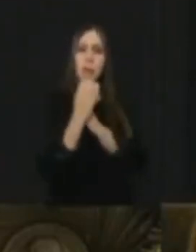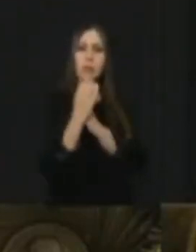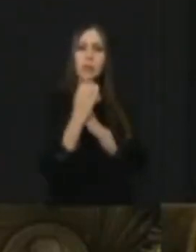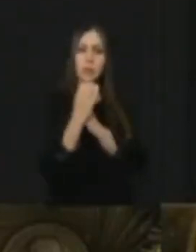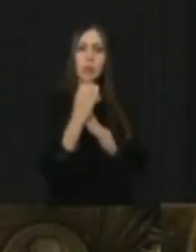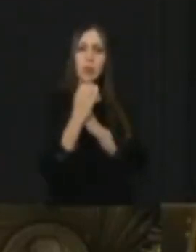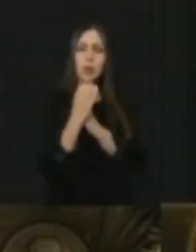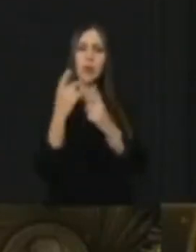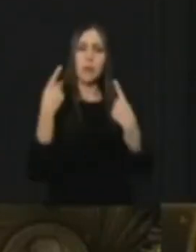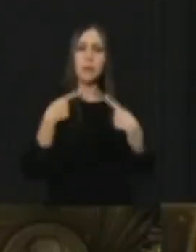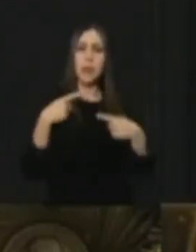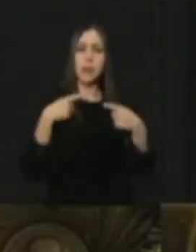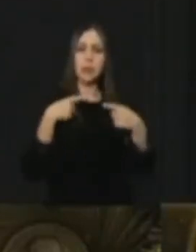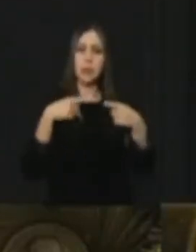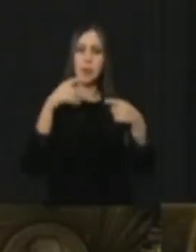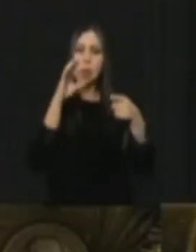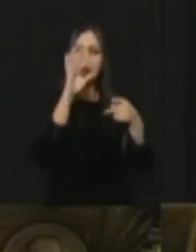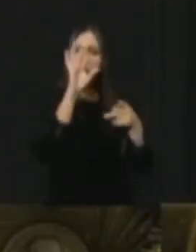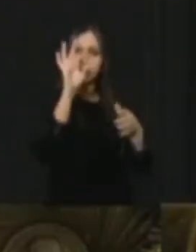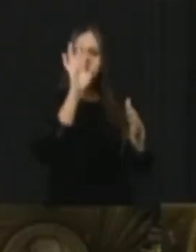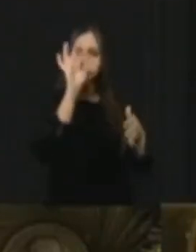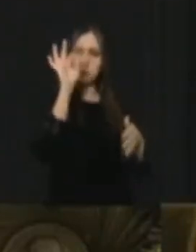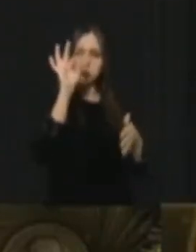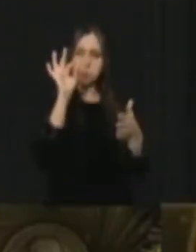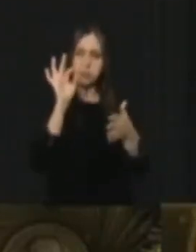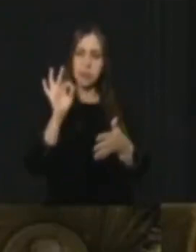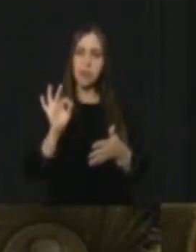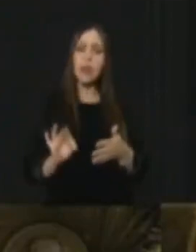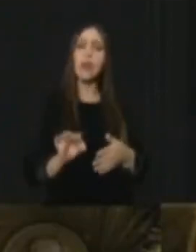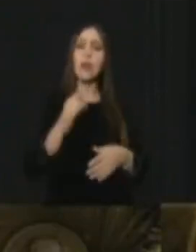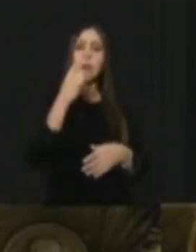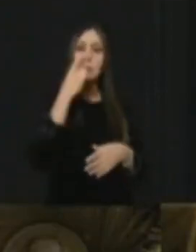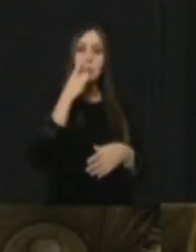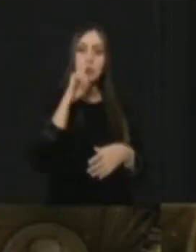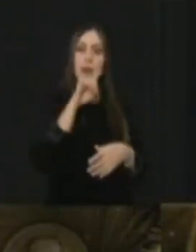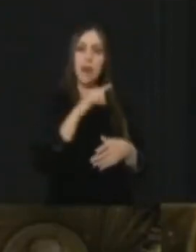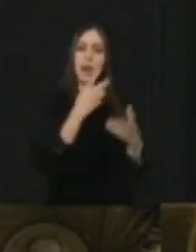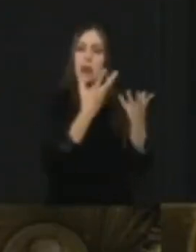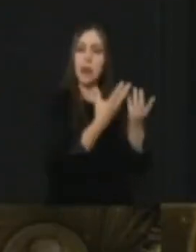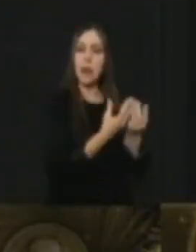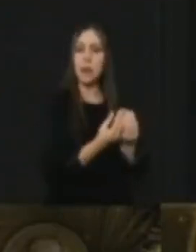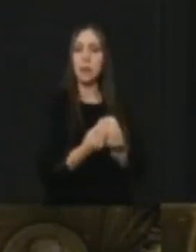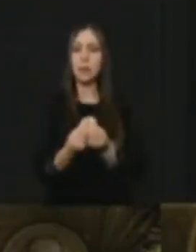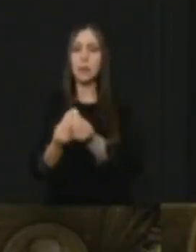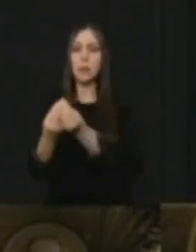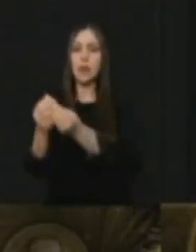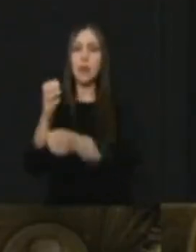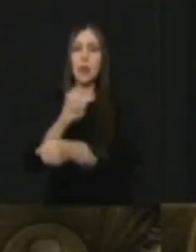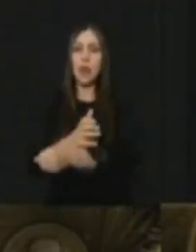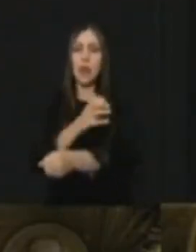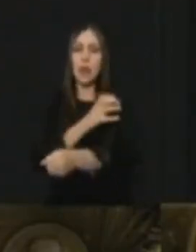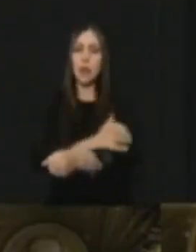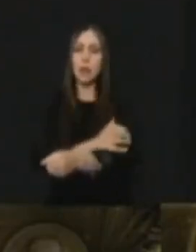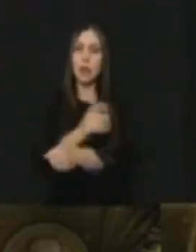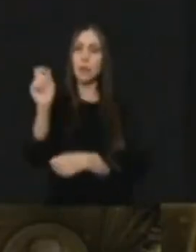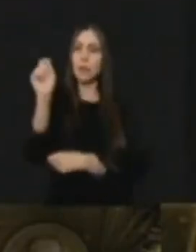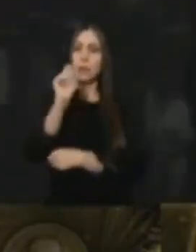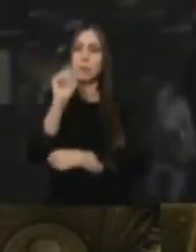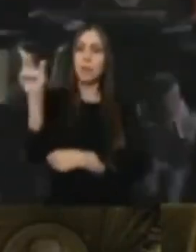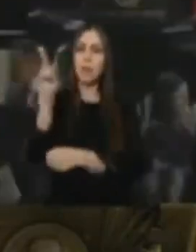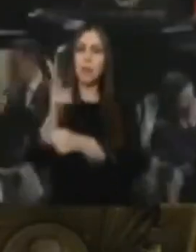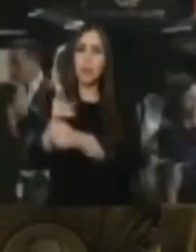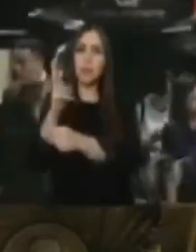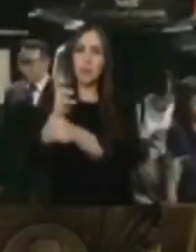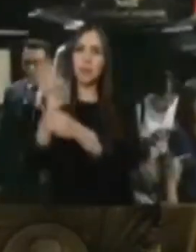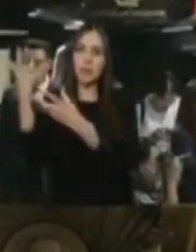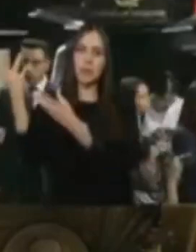sido designadas para recibir y acompañar a nuestros distinguidos invitados